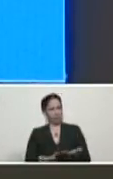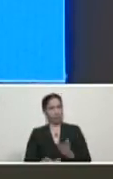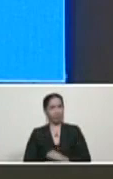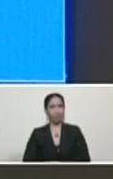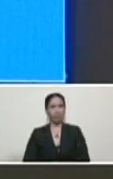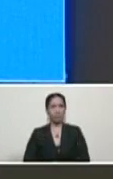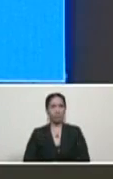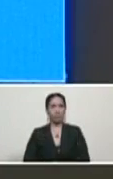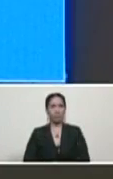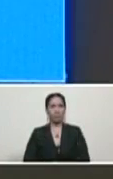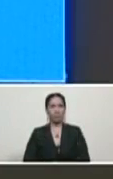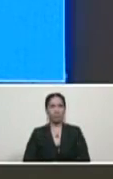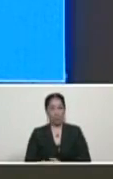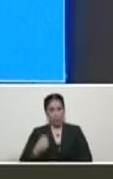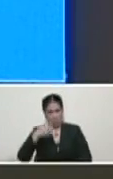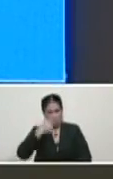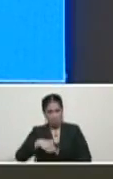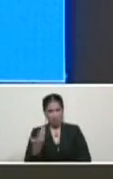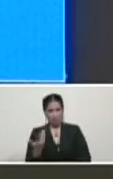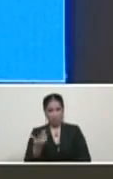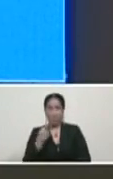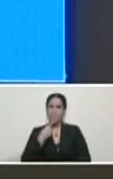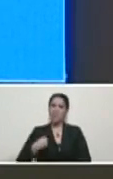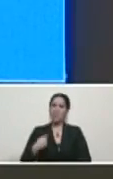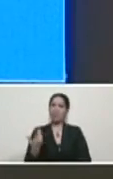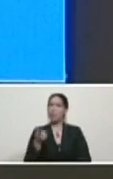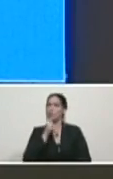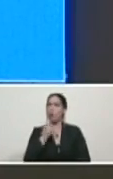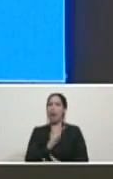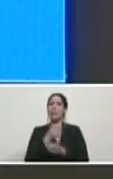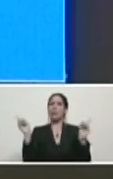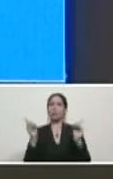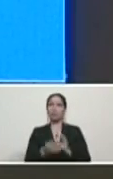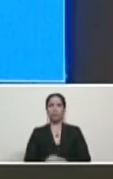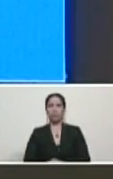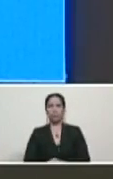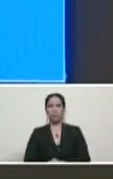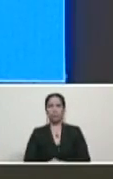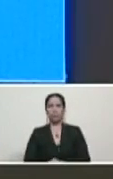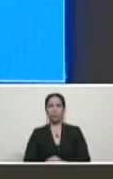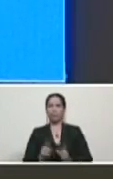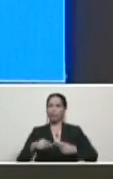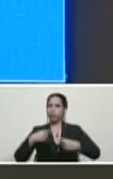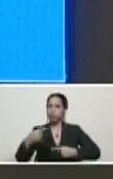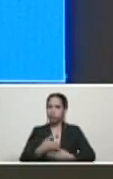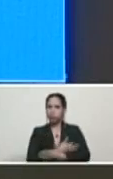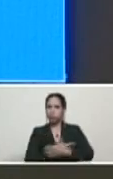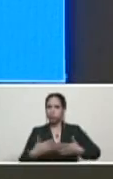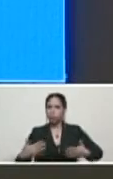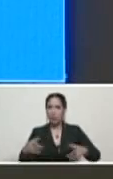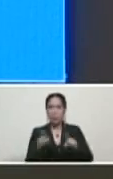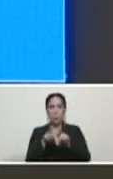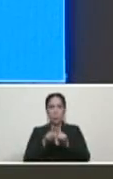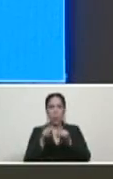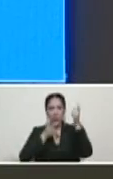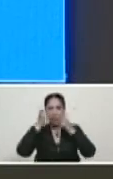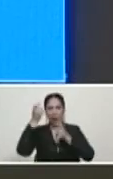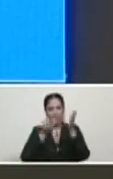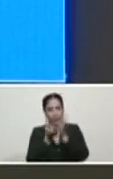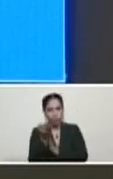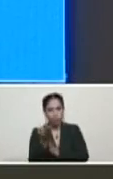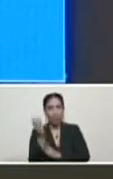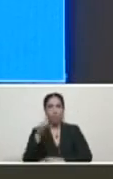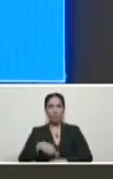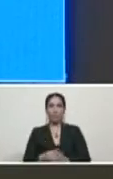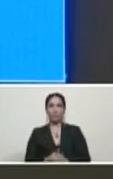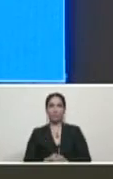A mí me dicen dictador. Parece que es una herencia, parte del legado del comandante Chávez, que así